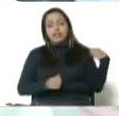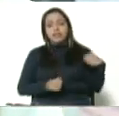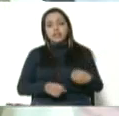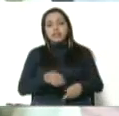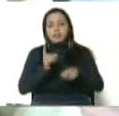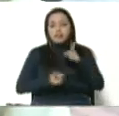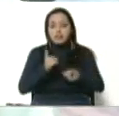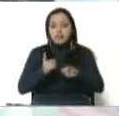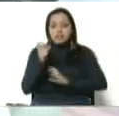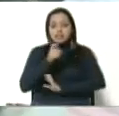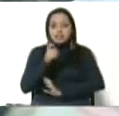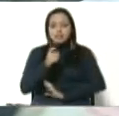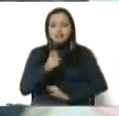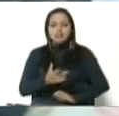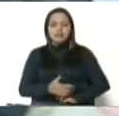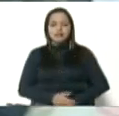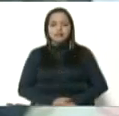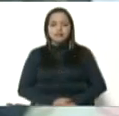se representan.